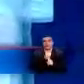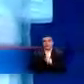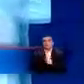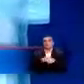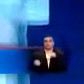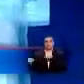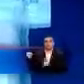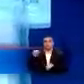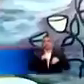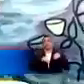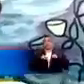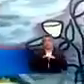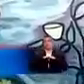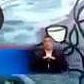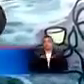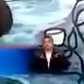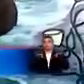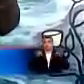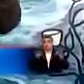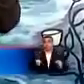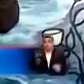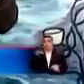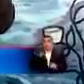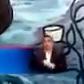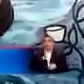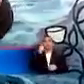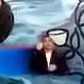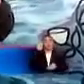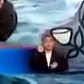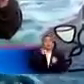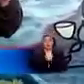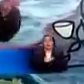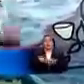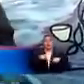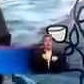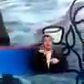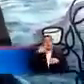en la conformación de las juntas receptoras del voto para cada centro de privación de libertad.